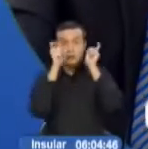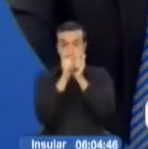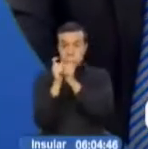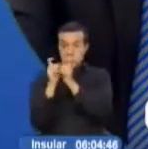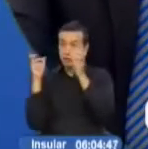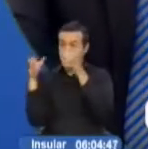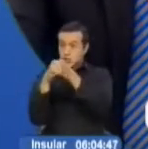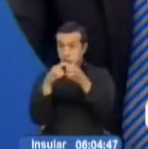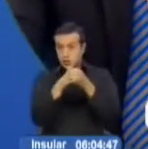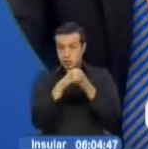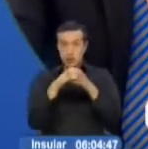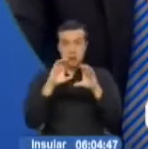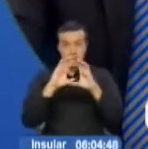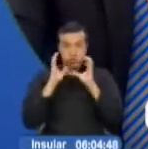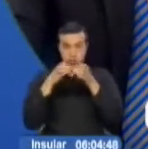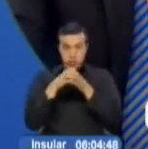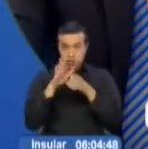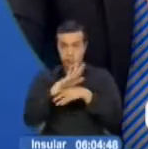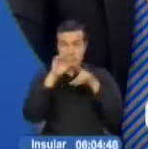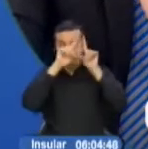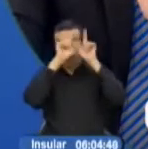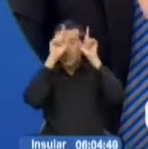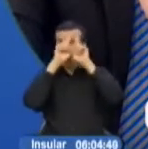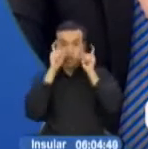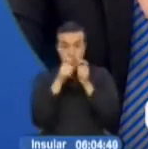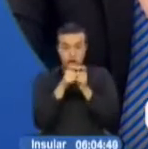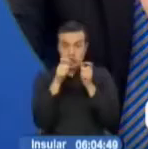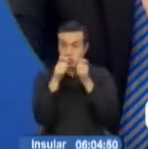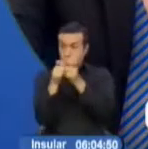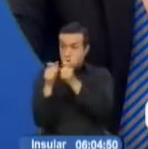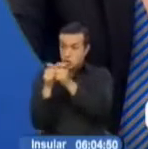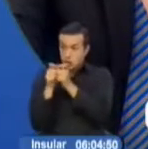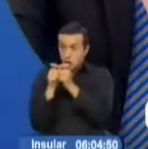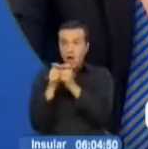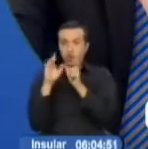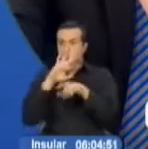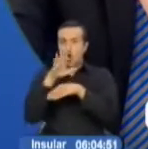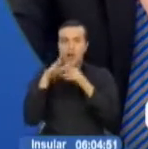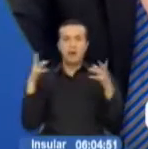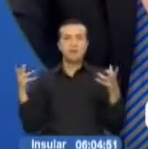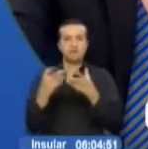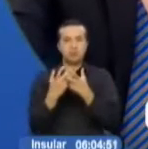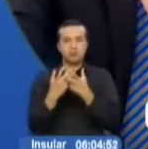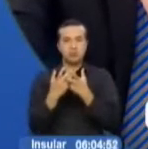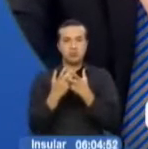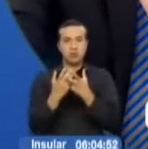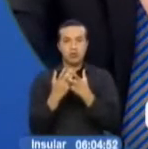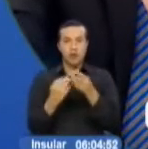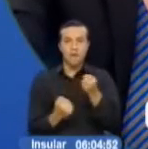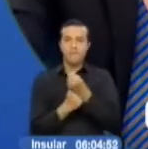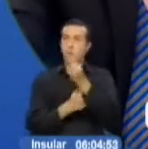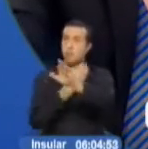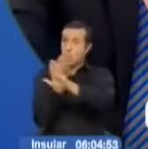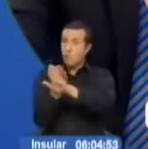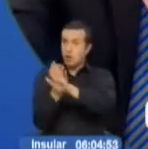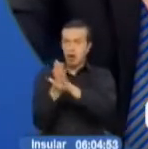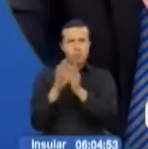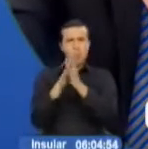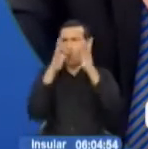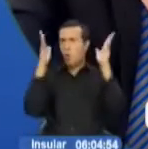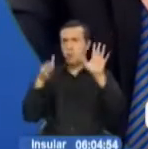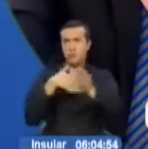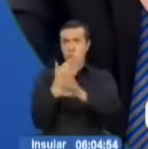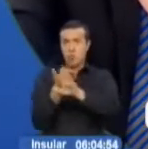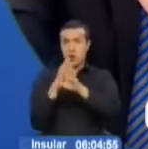vamos a trabajar en la asociatividad de las MIPYMES, porque esto es necesario para poder presentar una oferta fortalecida que pueda tener no